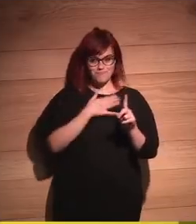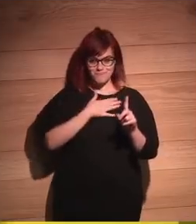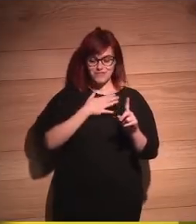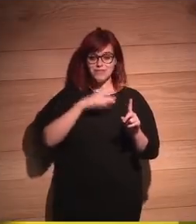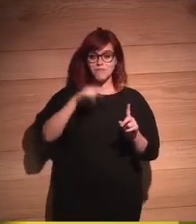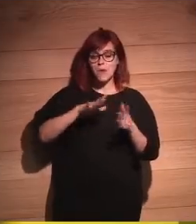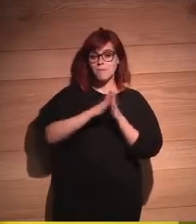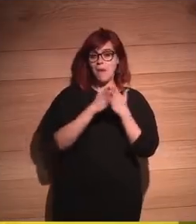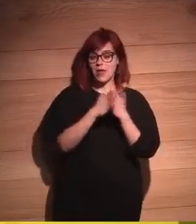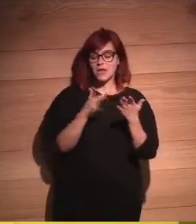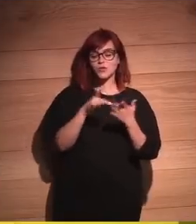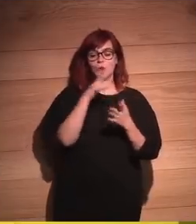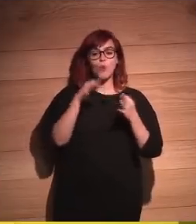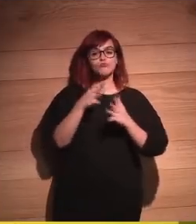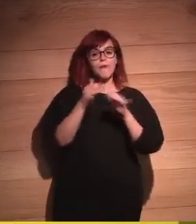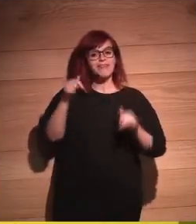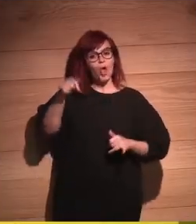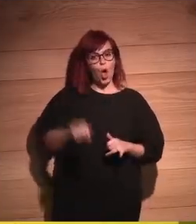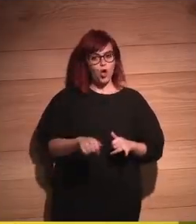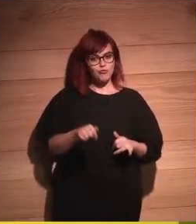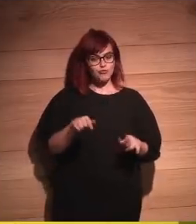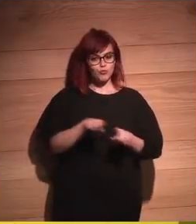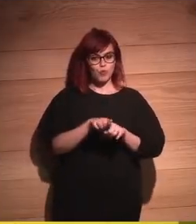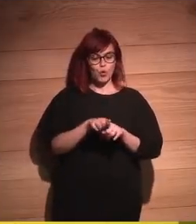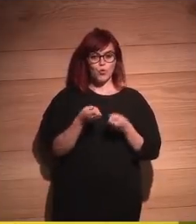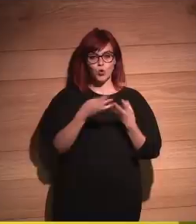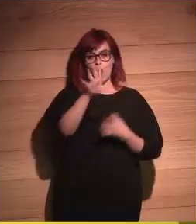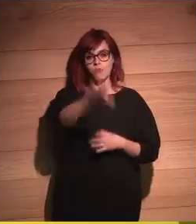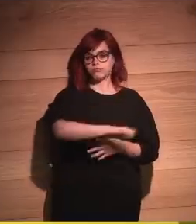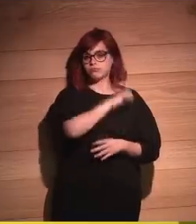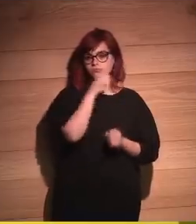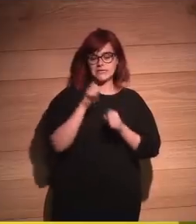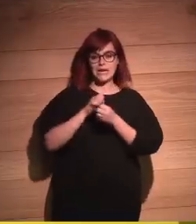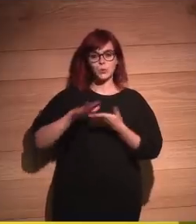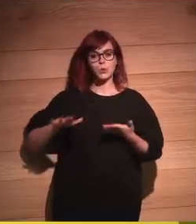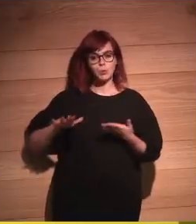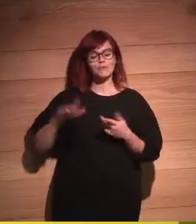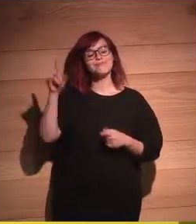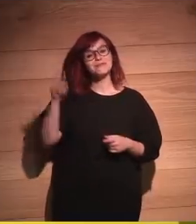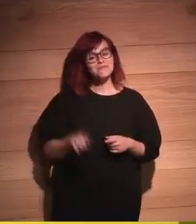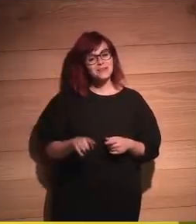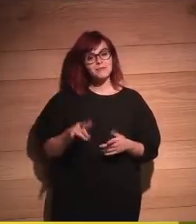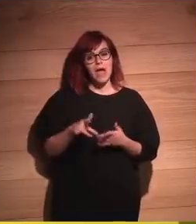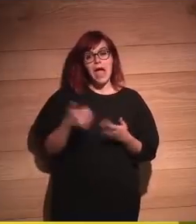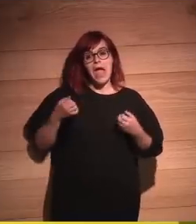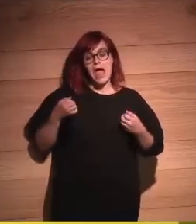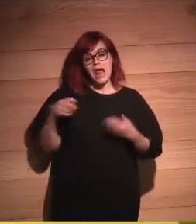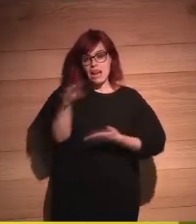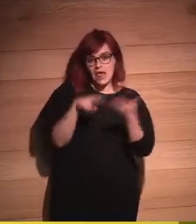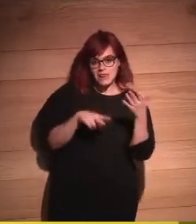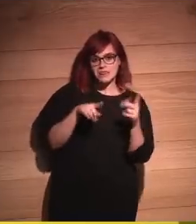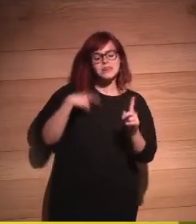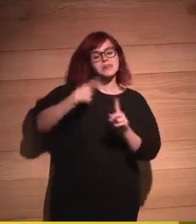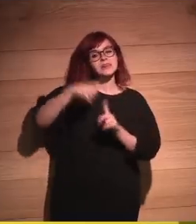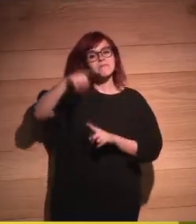también en papel, y al final del evento de hoy tendréis un número gratuitamente. Y además de que nos leáis, pues que